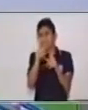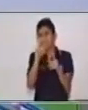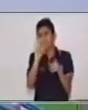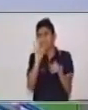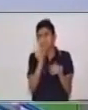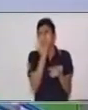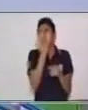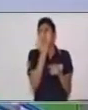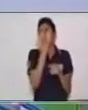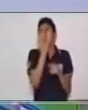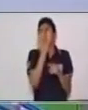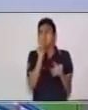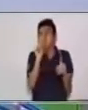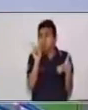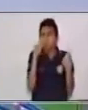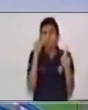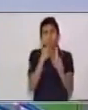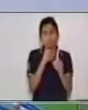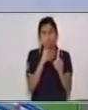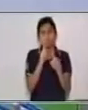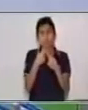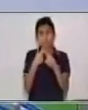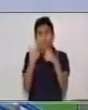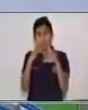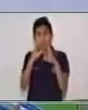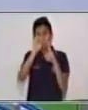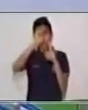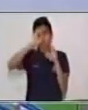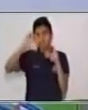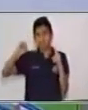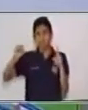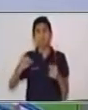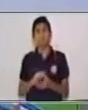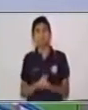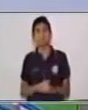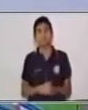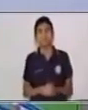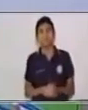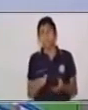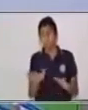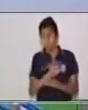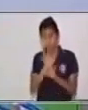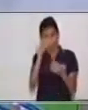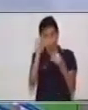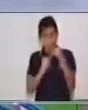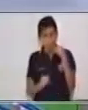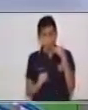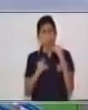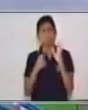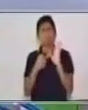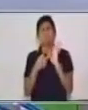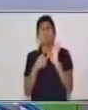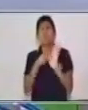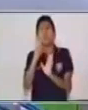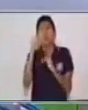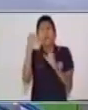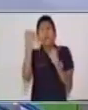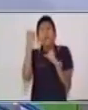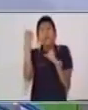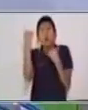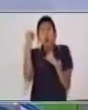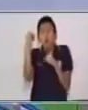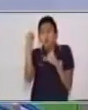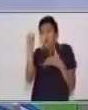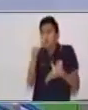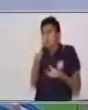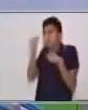ese pequeño detalle a la hora del análisis de la macroestructura. Y por último, presentaron un informe.